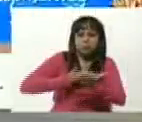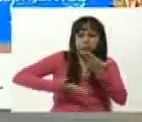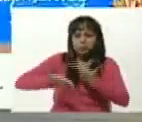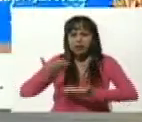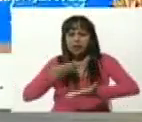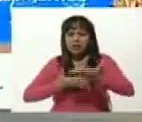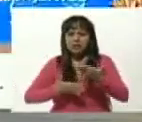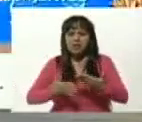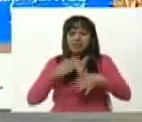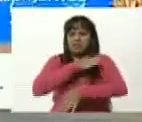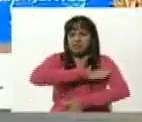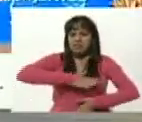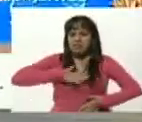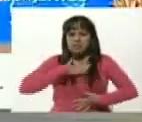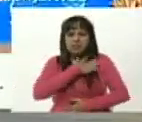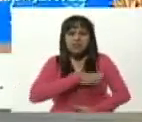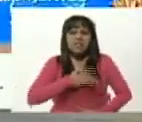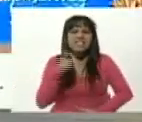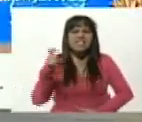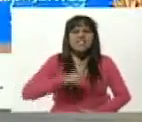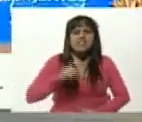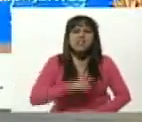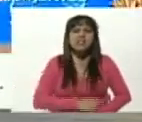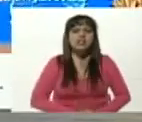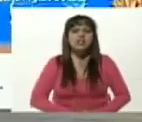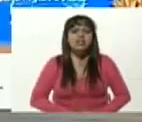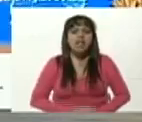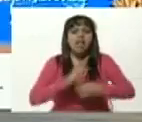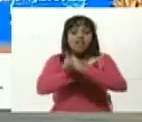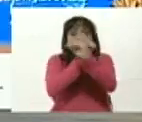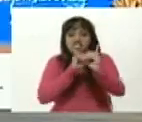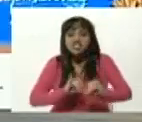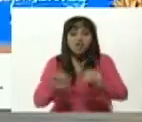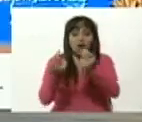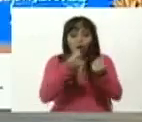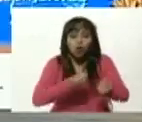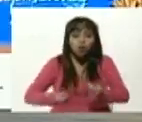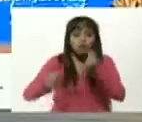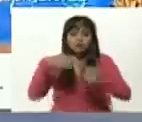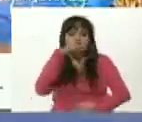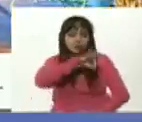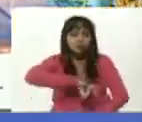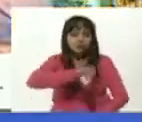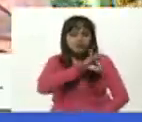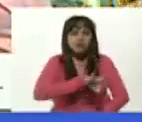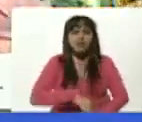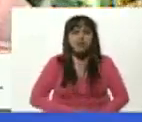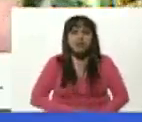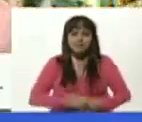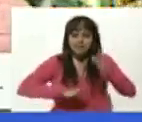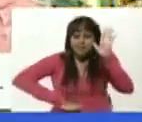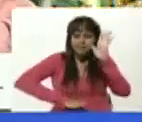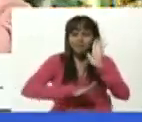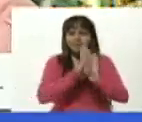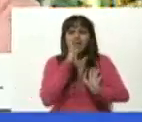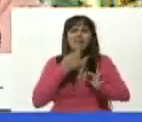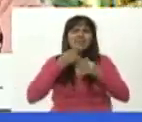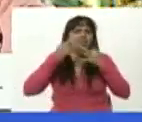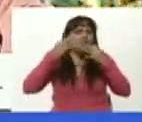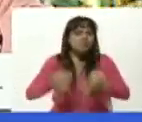de satisfacción de necesidades, de felicidad económica y social, de crecimiento